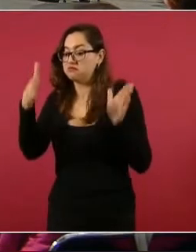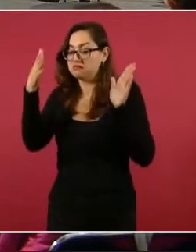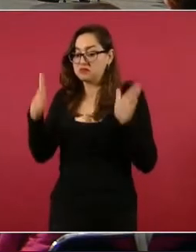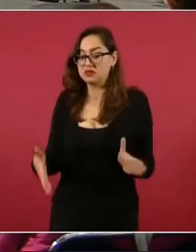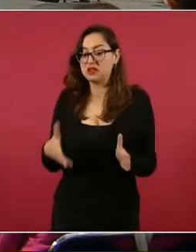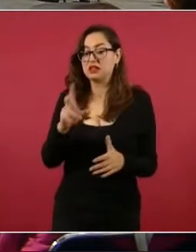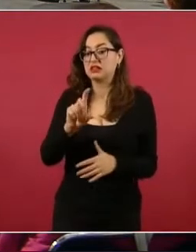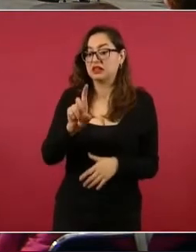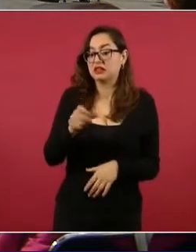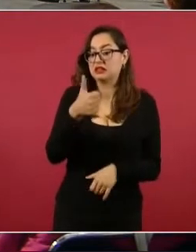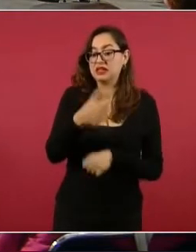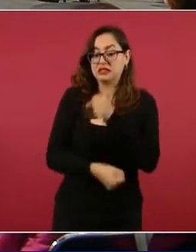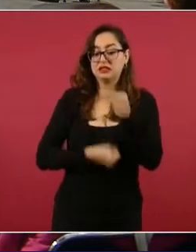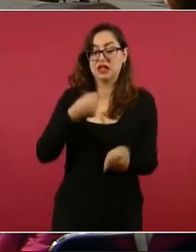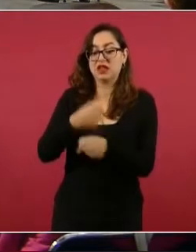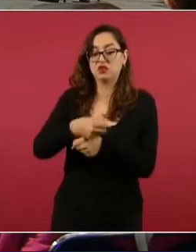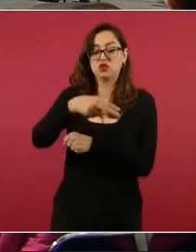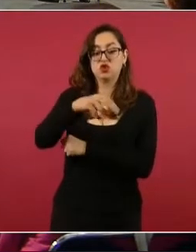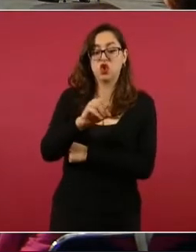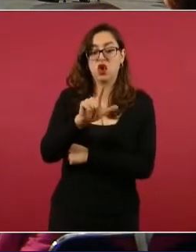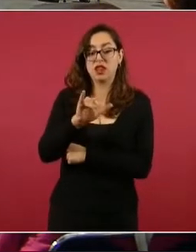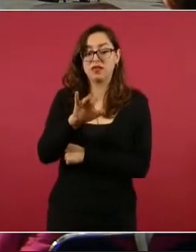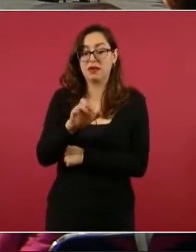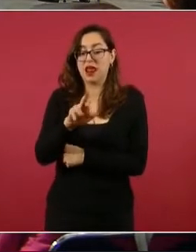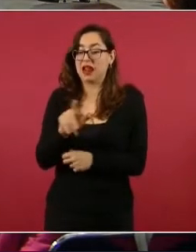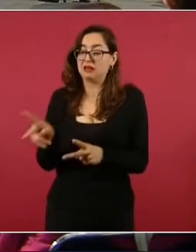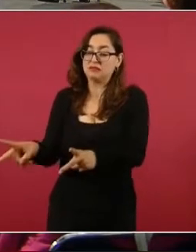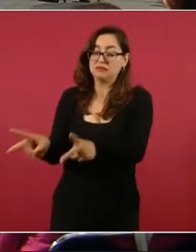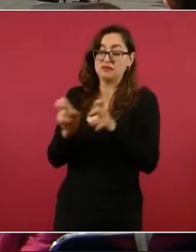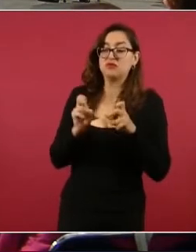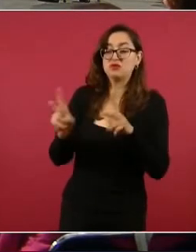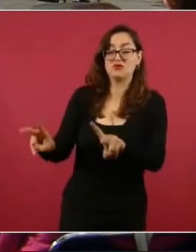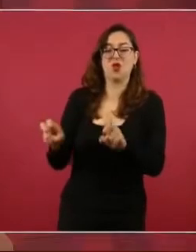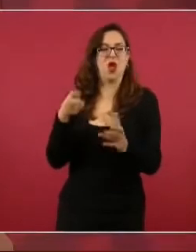en los 36 años del periodo neoliberal.